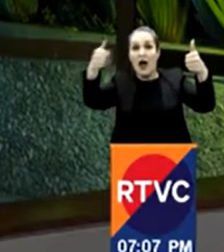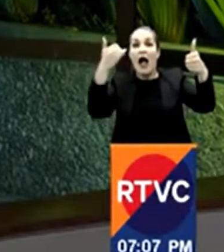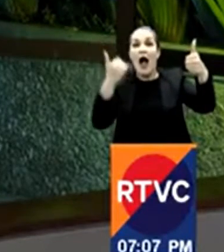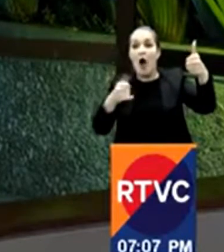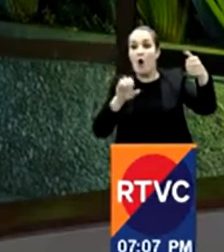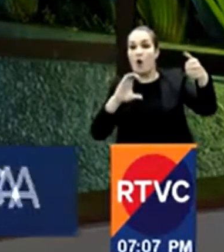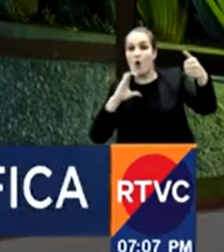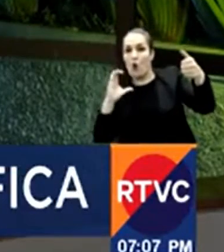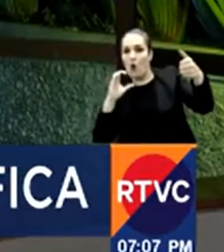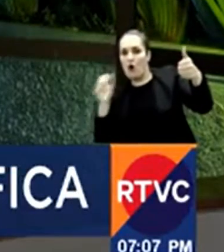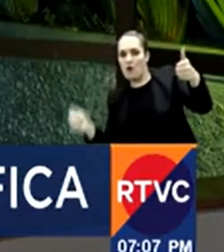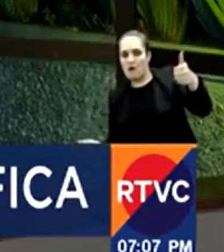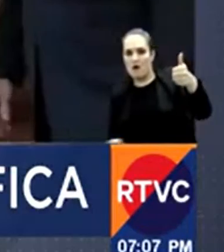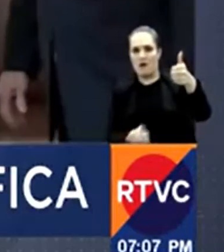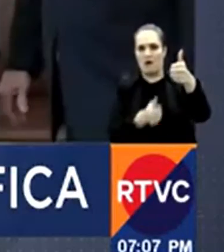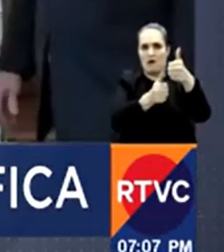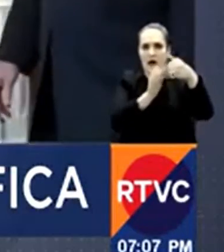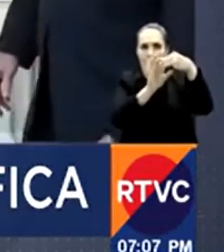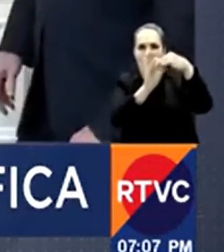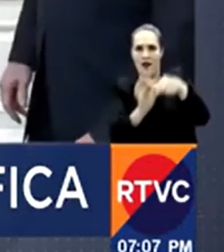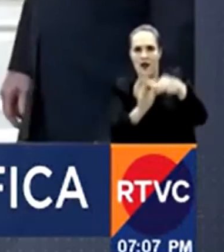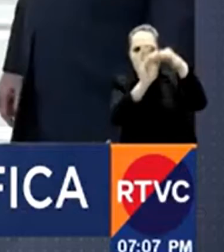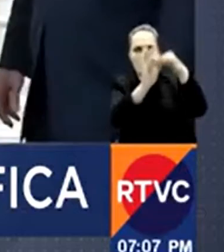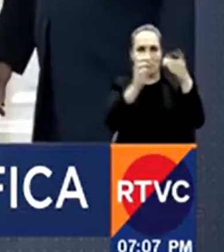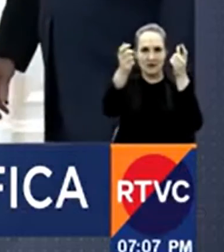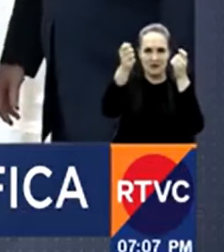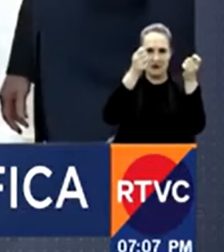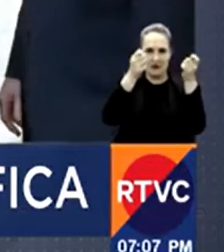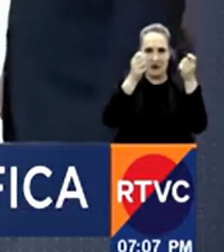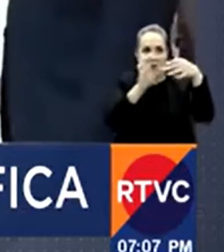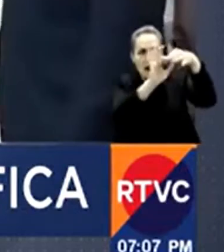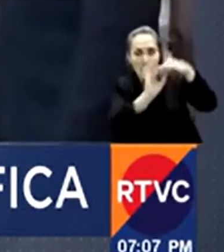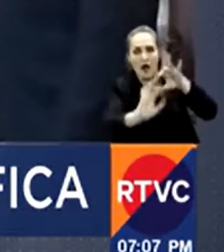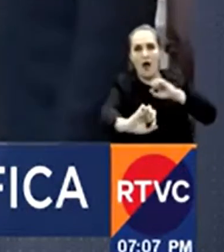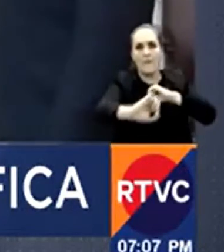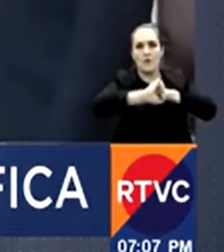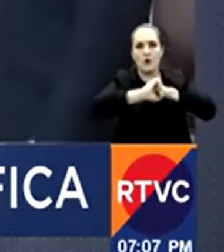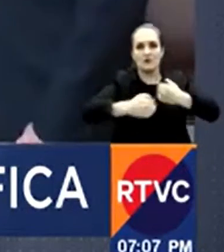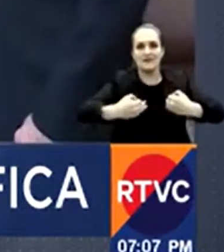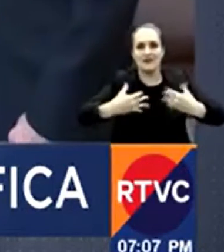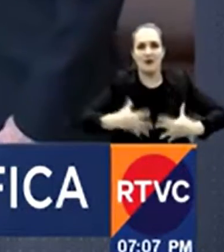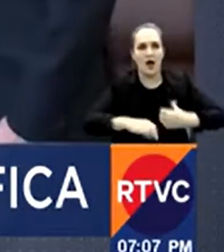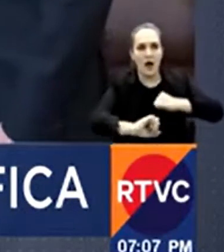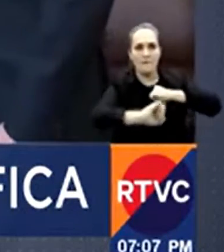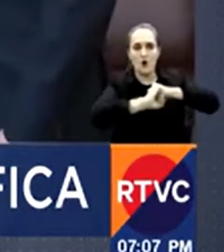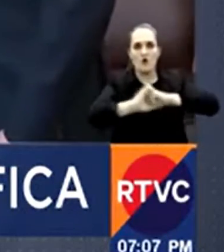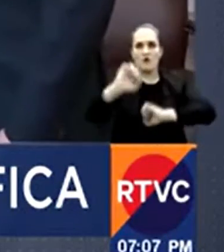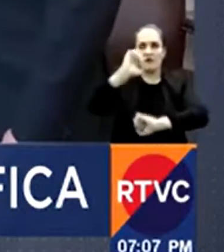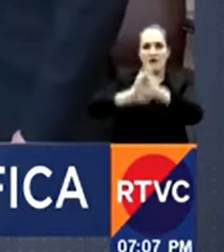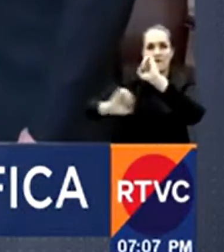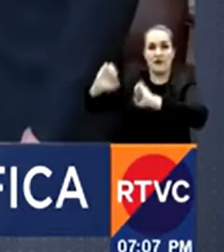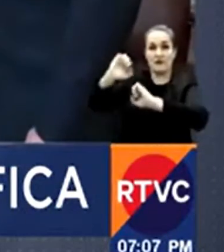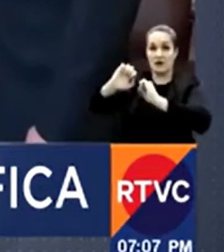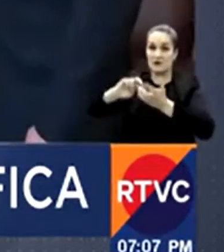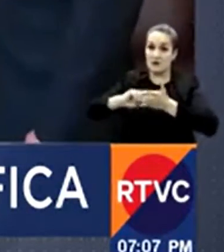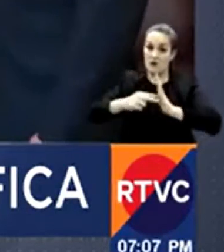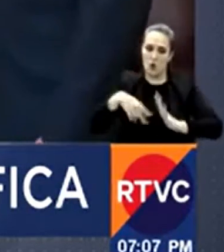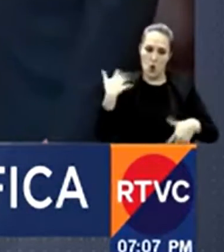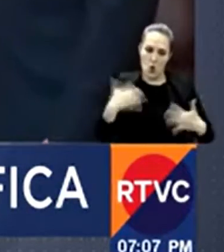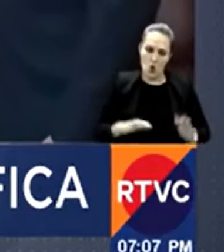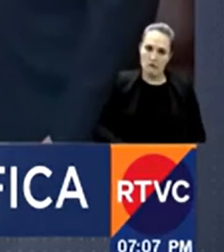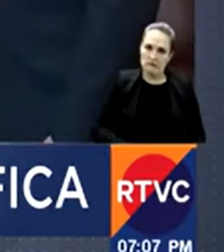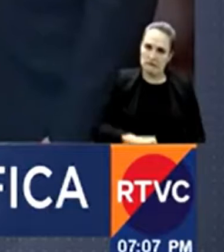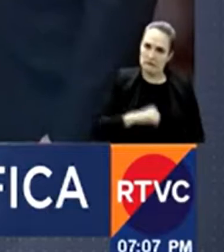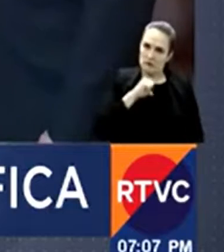mundo en materia de seguridad y de defensa. De manera que es un privilegio que